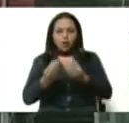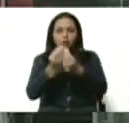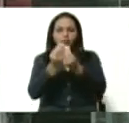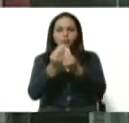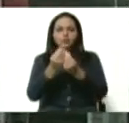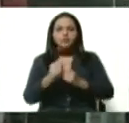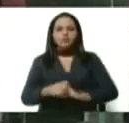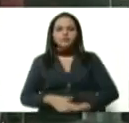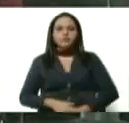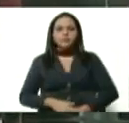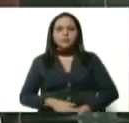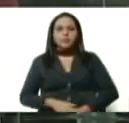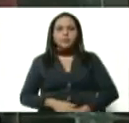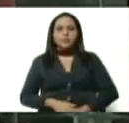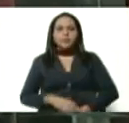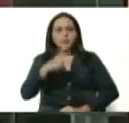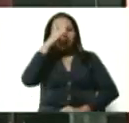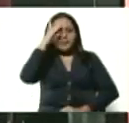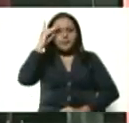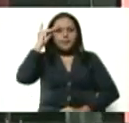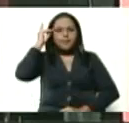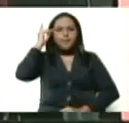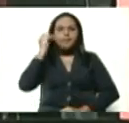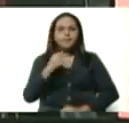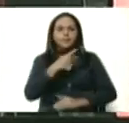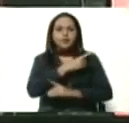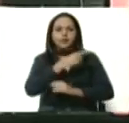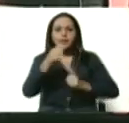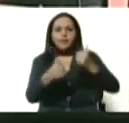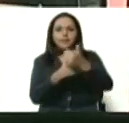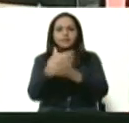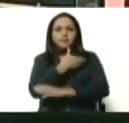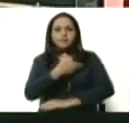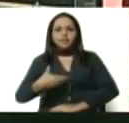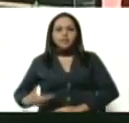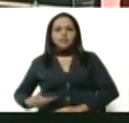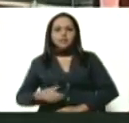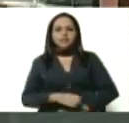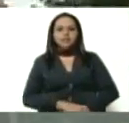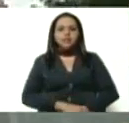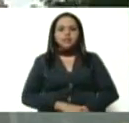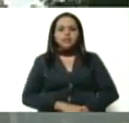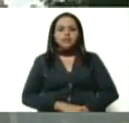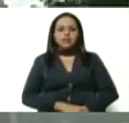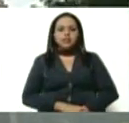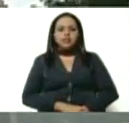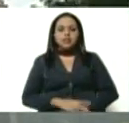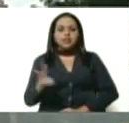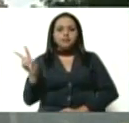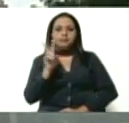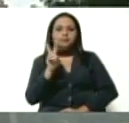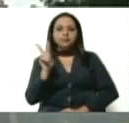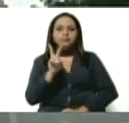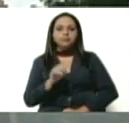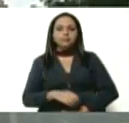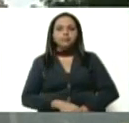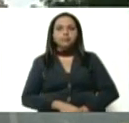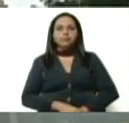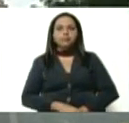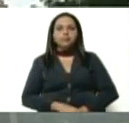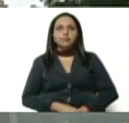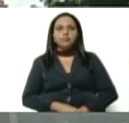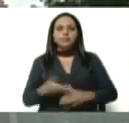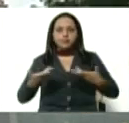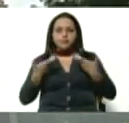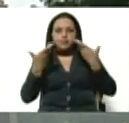por la ciudadana Delcy Rodríguez Gómez, Vicepresidenta Ejecutiva de la República Bolivariana de Venezuela,